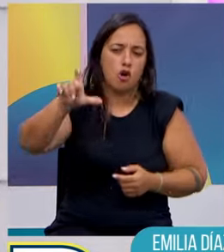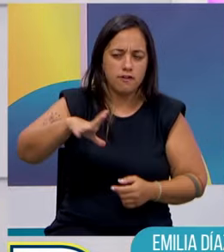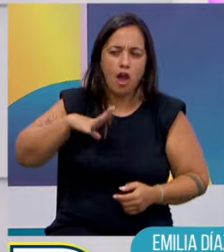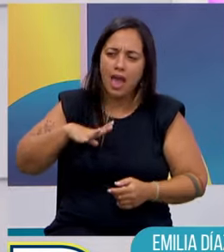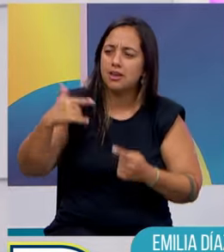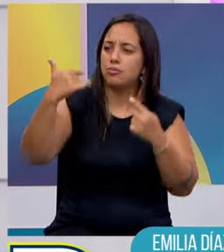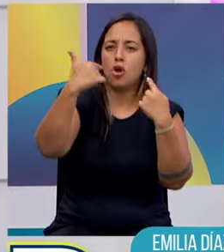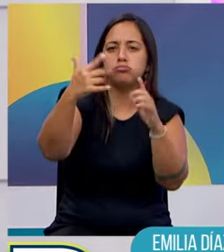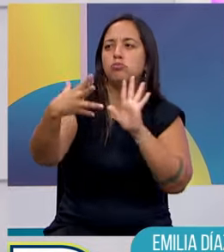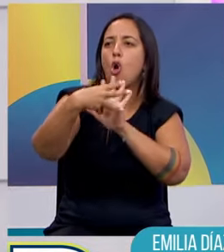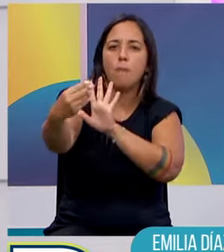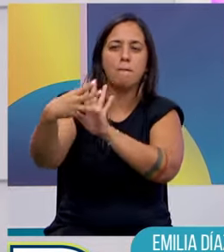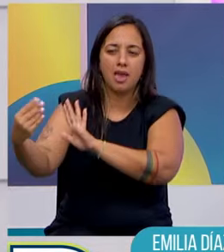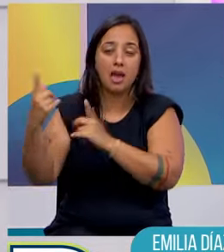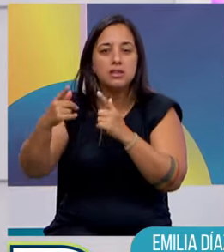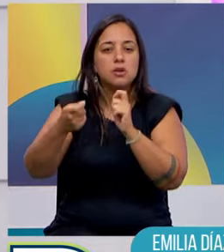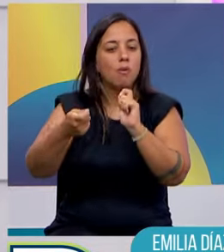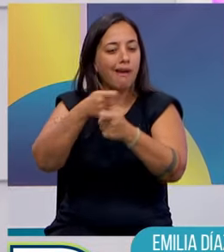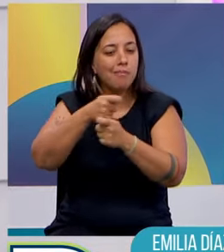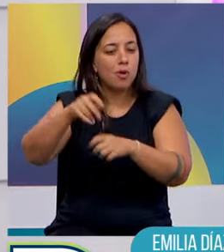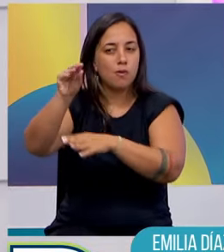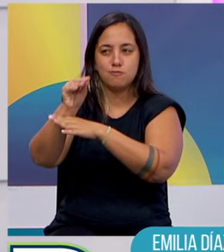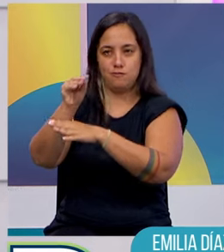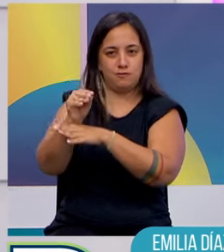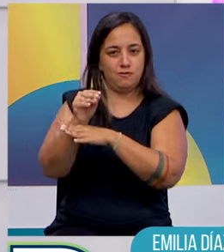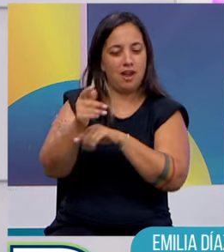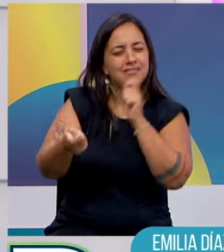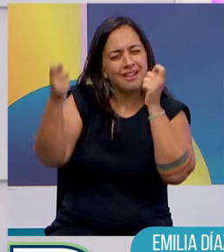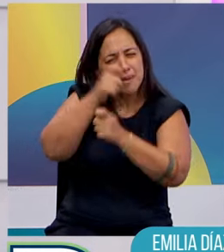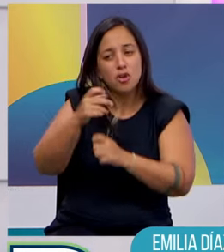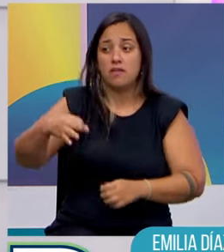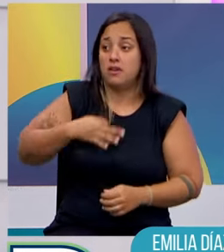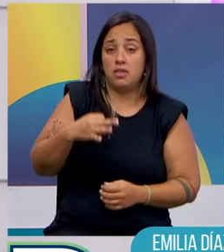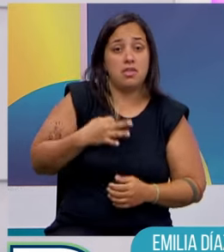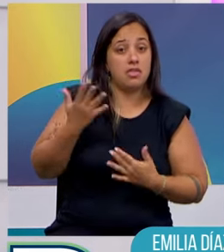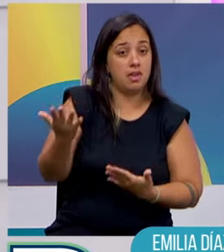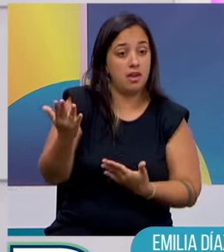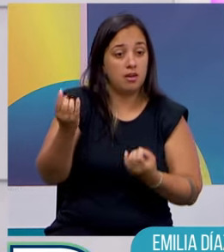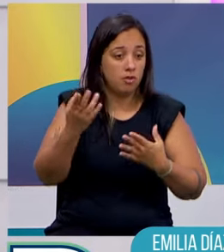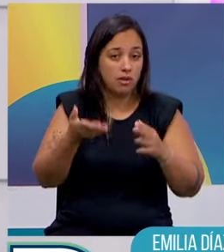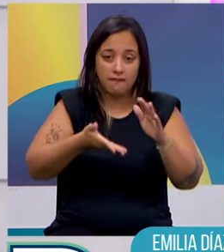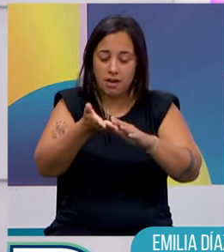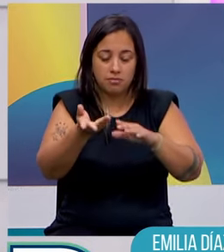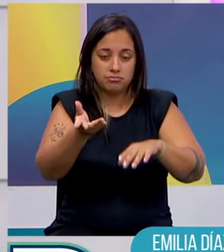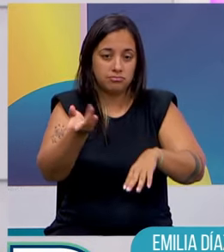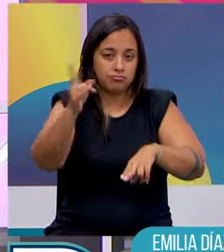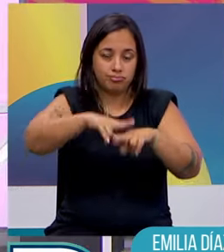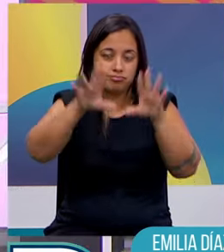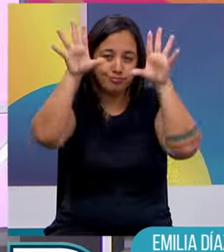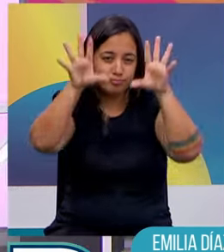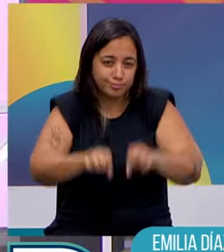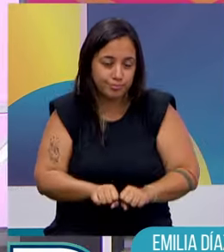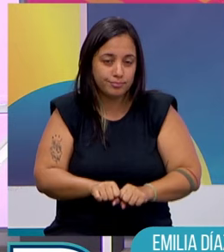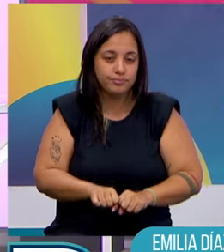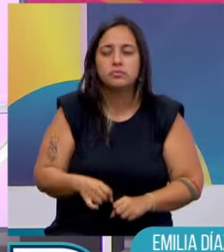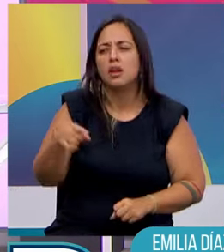cambio cultural, pero es un cambio para la vida. Porque lo que nos queda, si no, es muerte. ¿En qué lugar crees